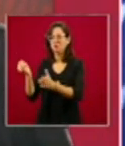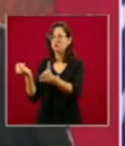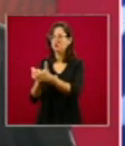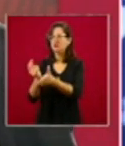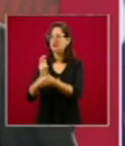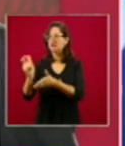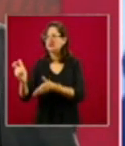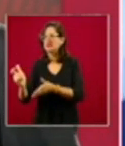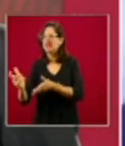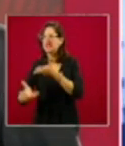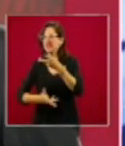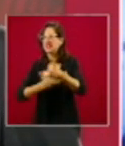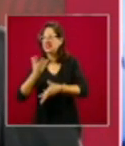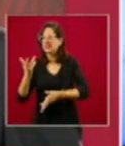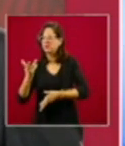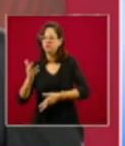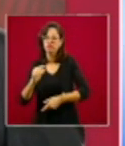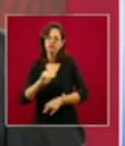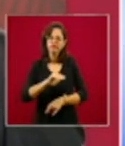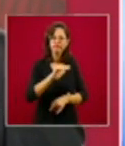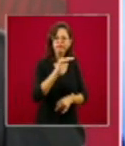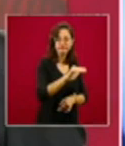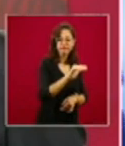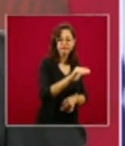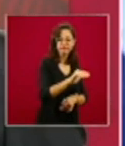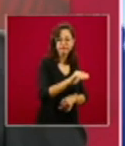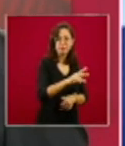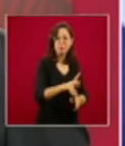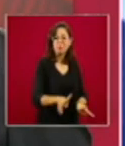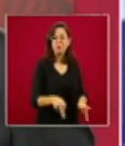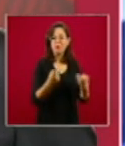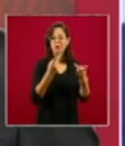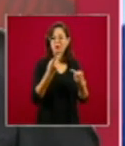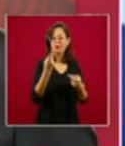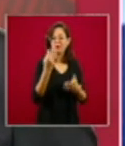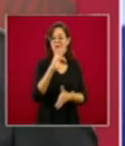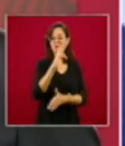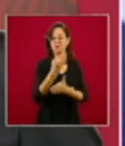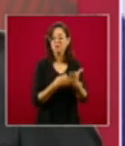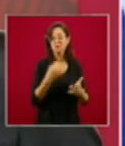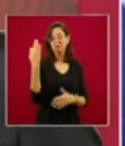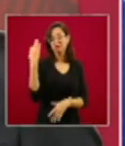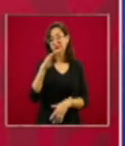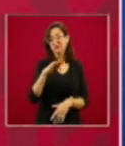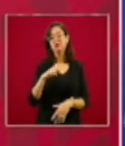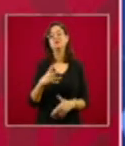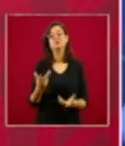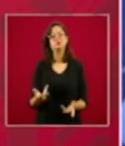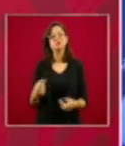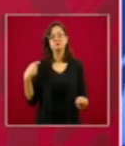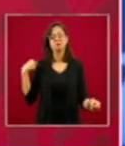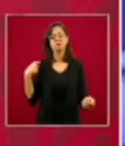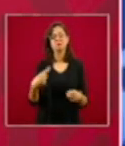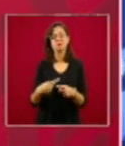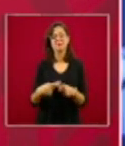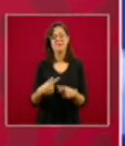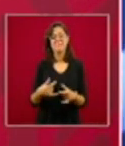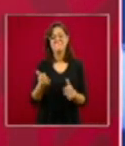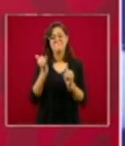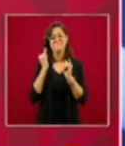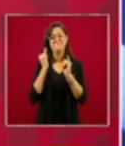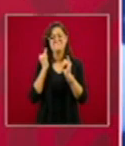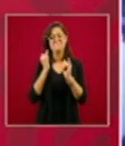y debemos de ser muy responsables para no avanzar por una vía de un